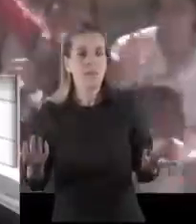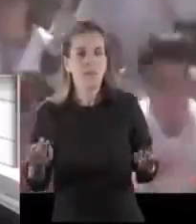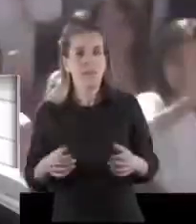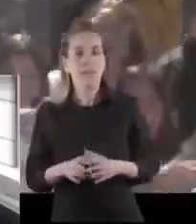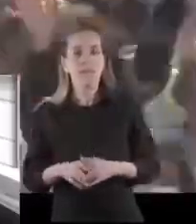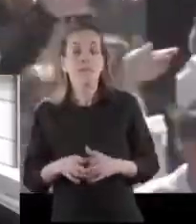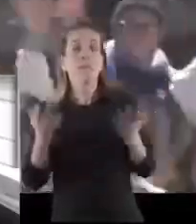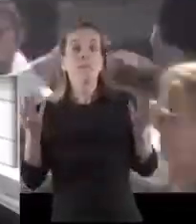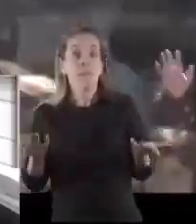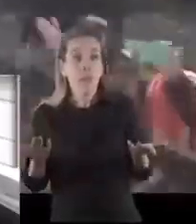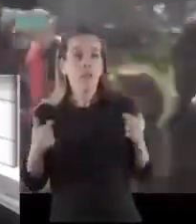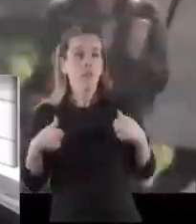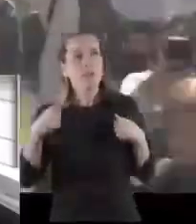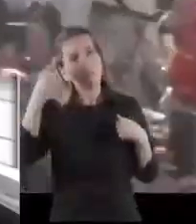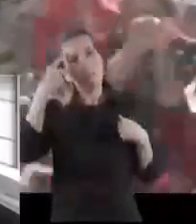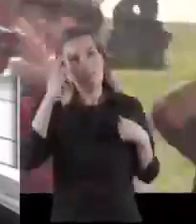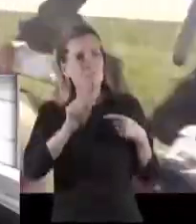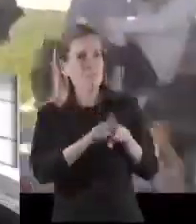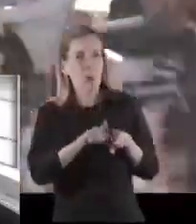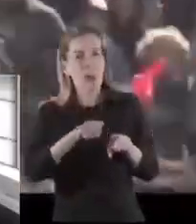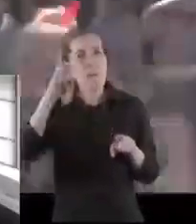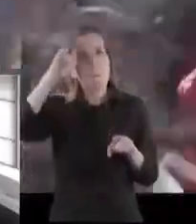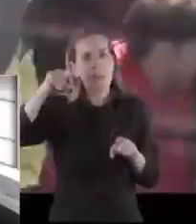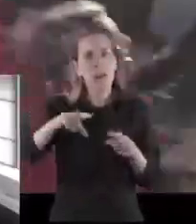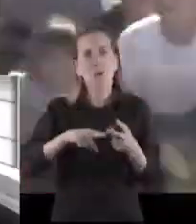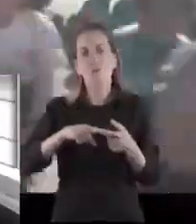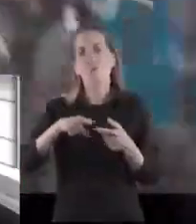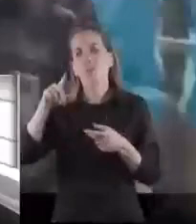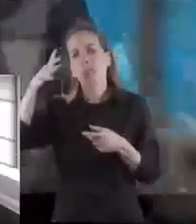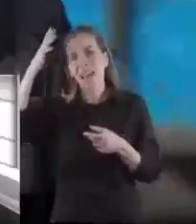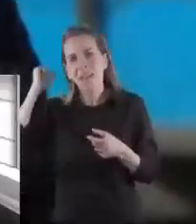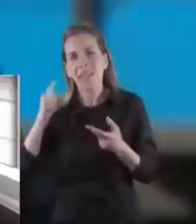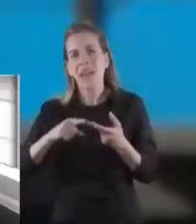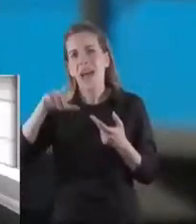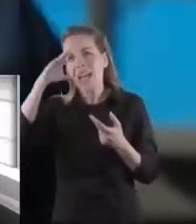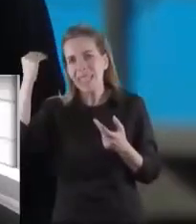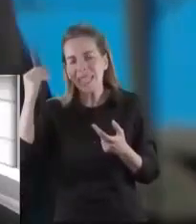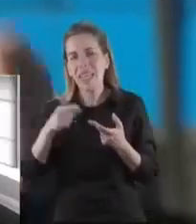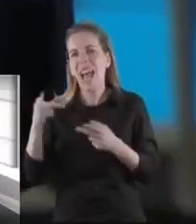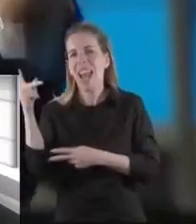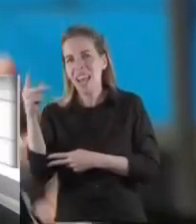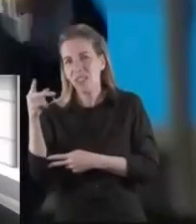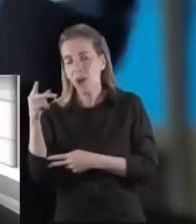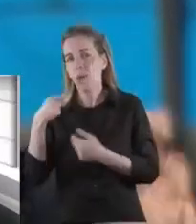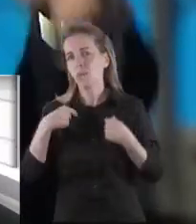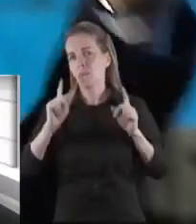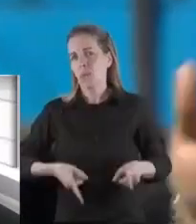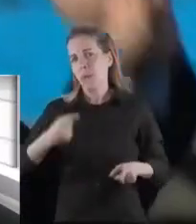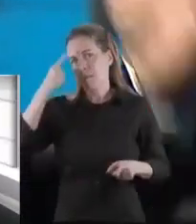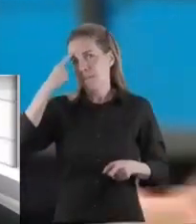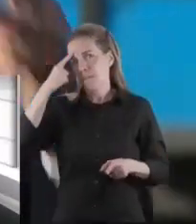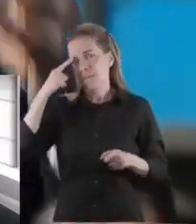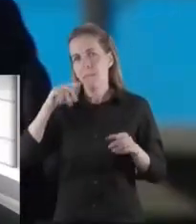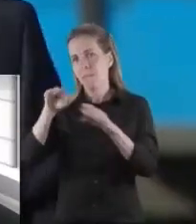como pensaba pero como pensaba evitar como pensó néstor como pensó cristina yo creo que el tren hace falta a lo largo ya lo ancho